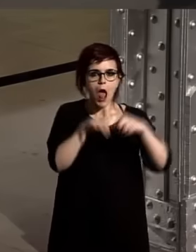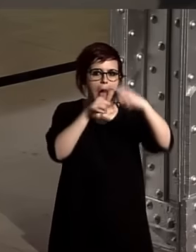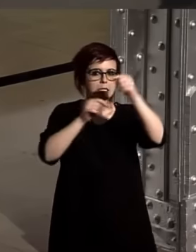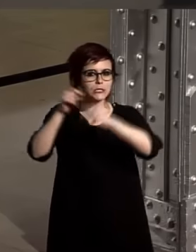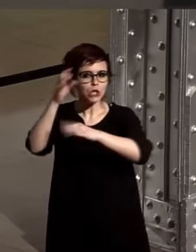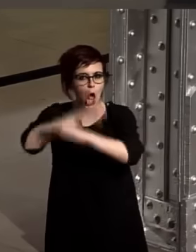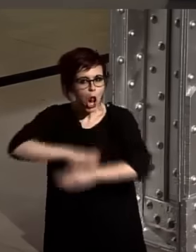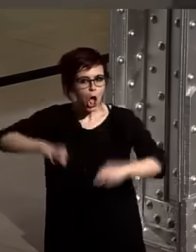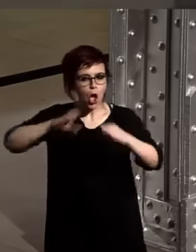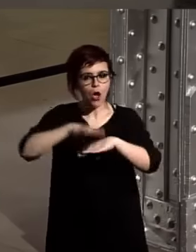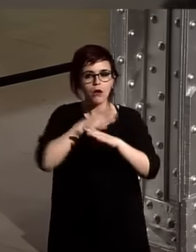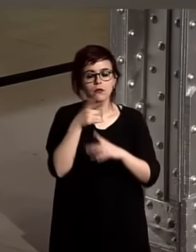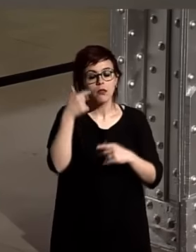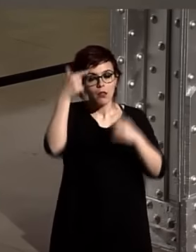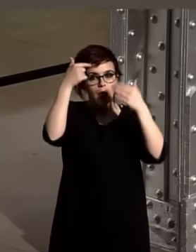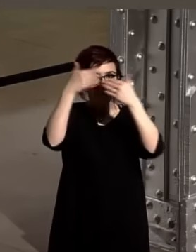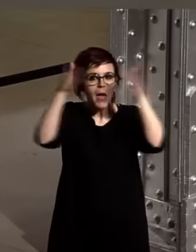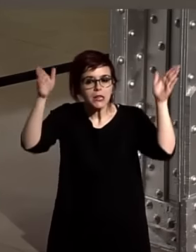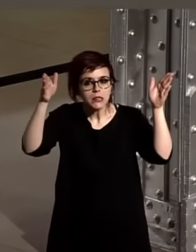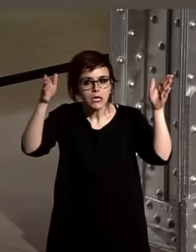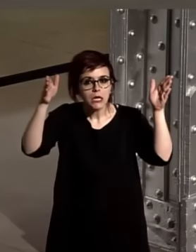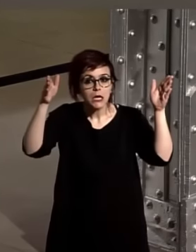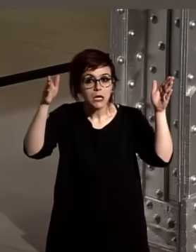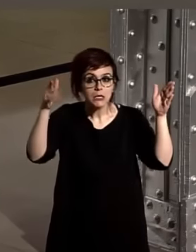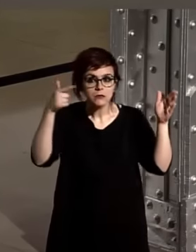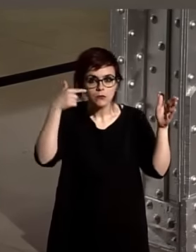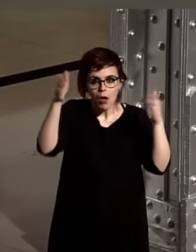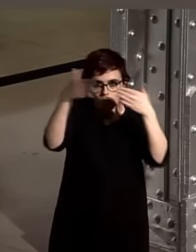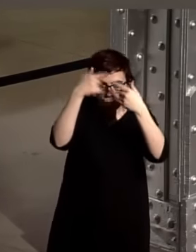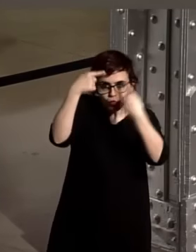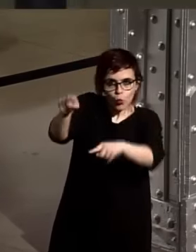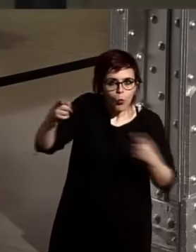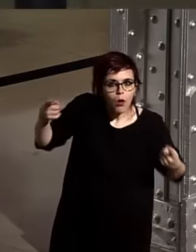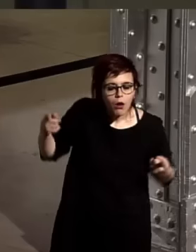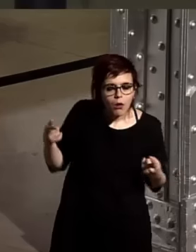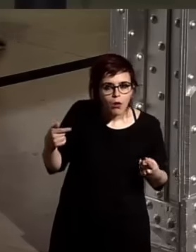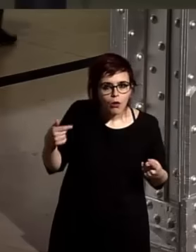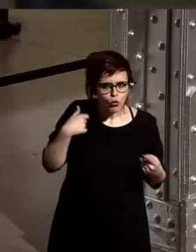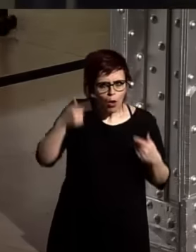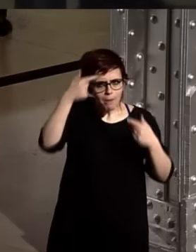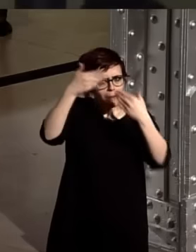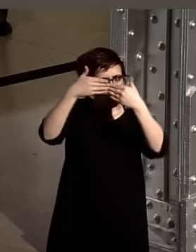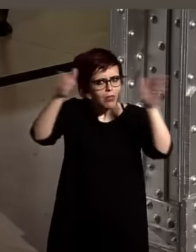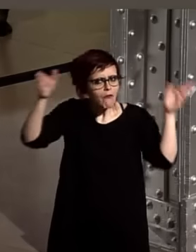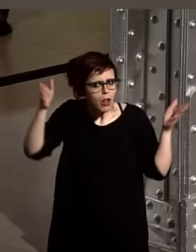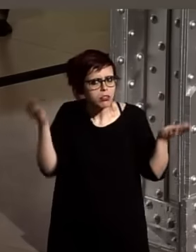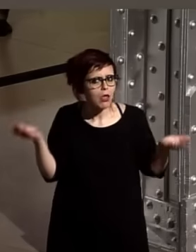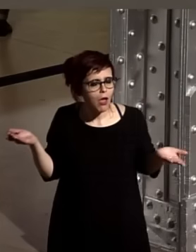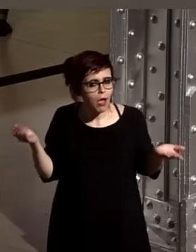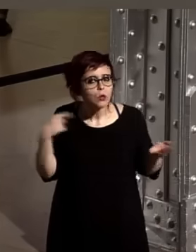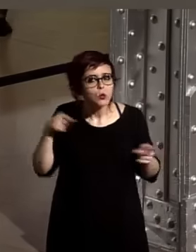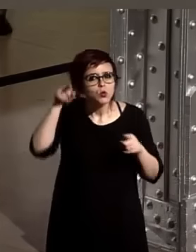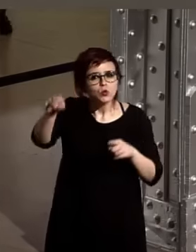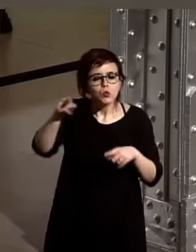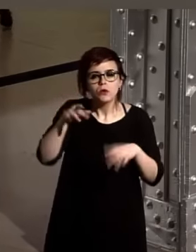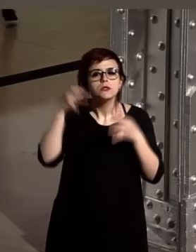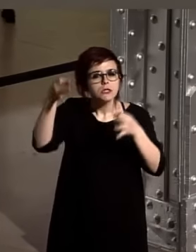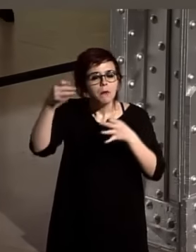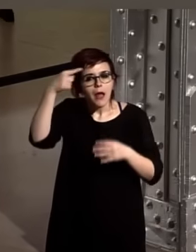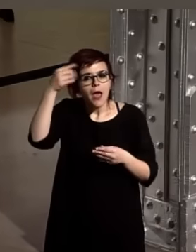algo me dice Abre tu mente que tienes la mente muy cerrada digo ábrela Tú no yo tengo la mente abierta eres tú que estás